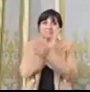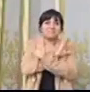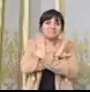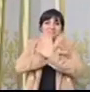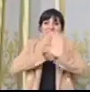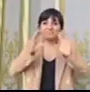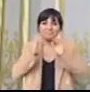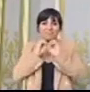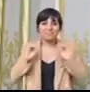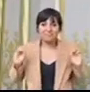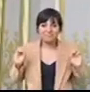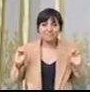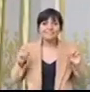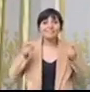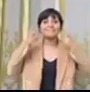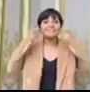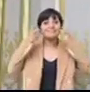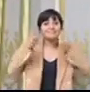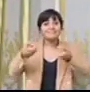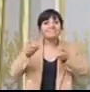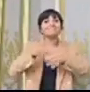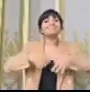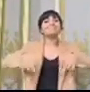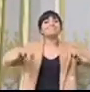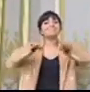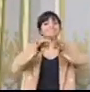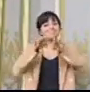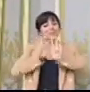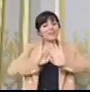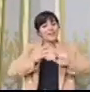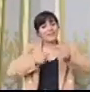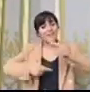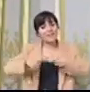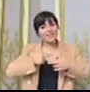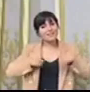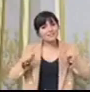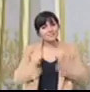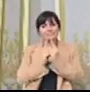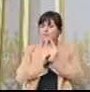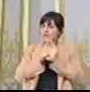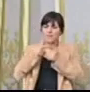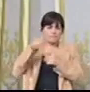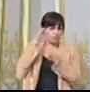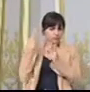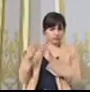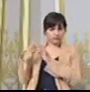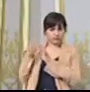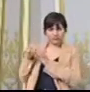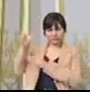la presencialidad se rescate, se recobre, con todas las medidas, eso sí, como ya lo he dicho,